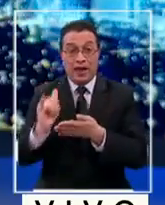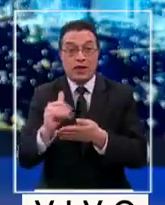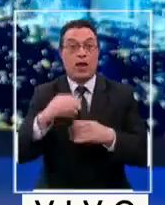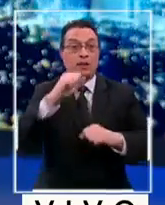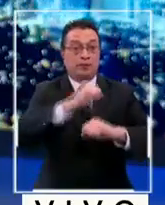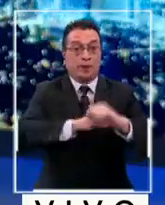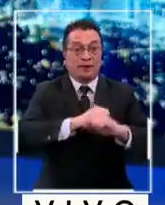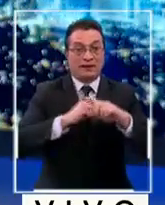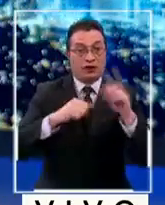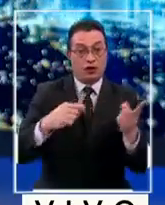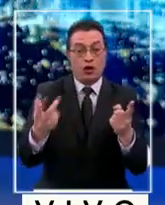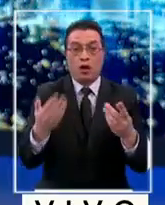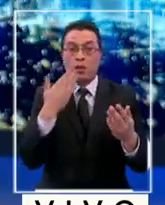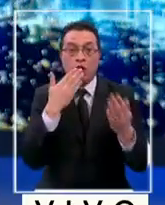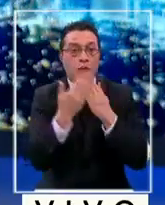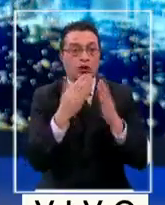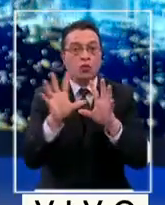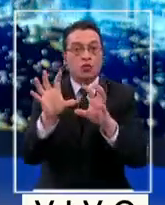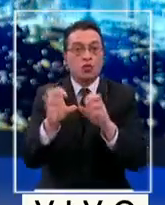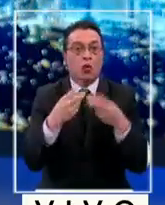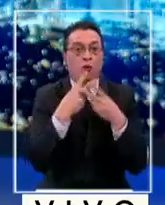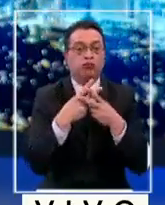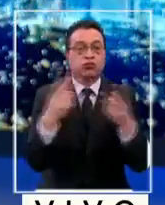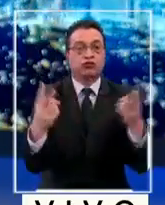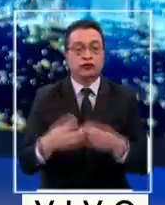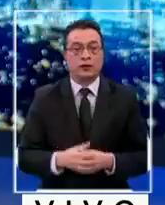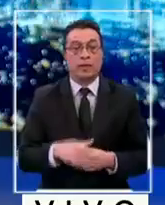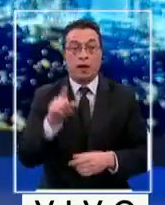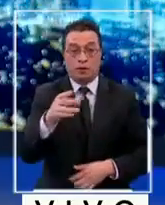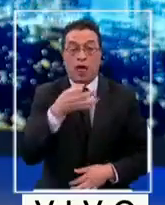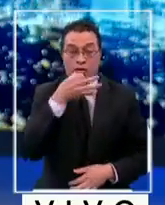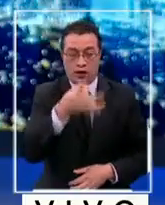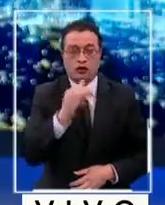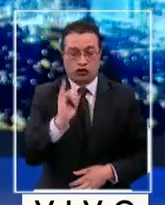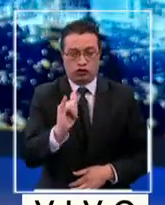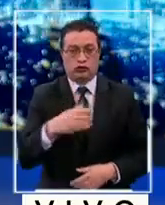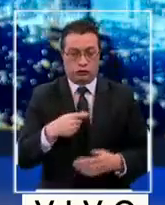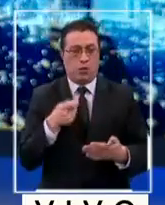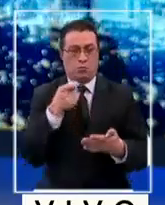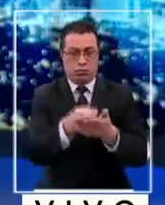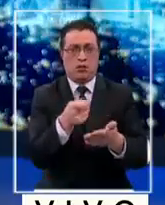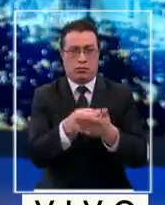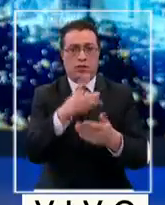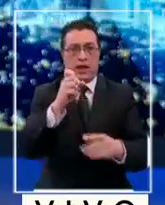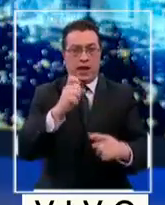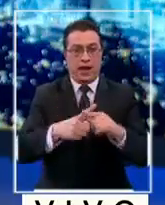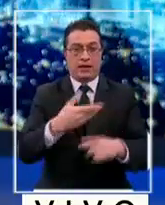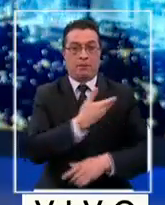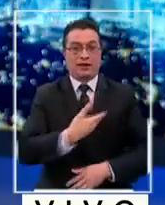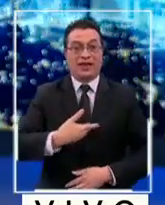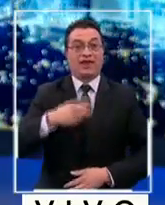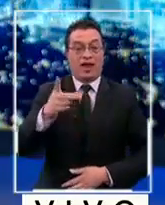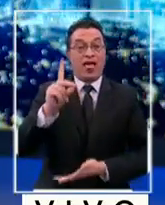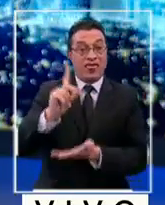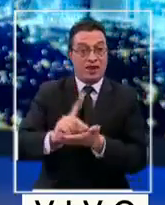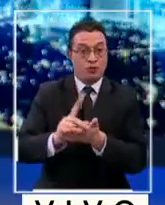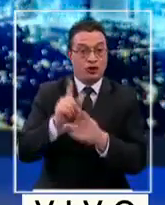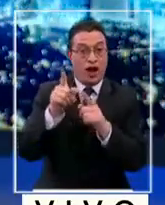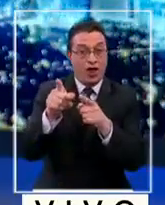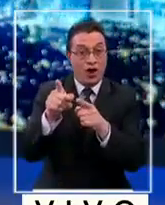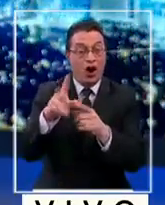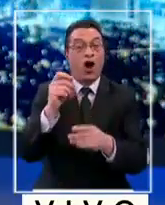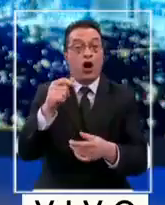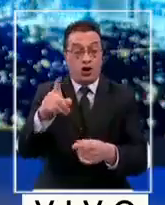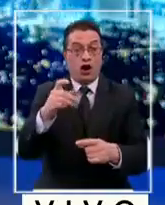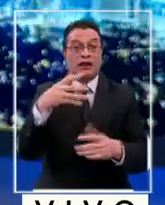Josly Batista. En ella, Temer aconseja seguir pagando al expresidente de la Cámara de Diputados, Eduardo Cunha,